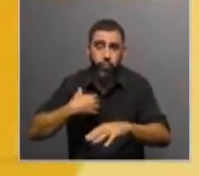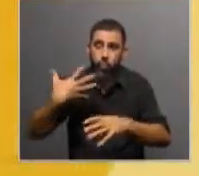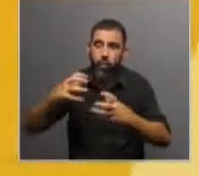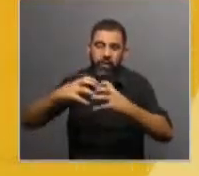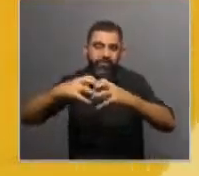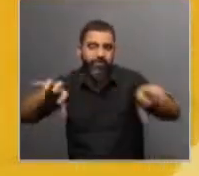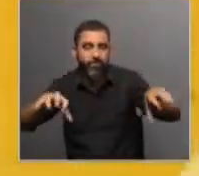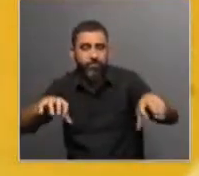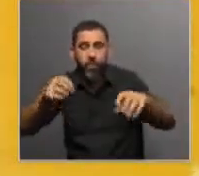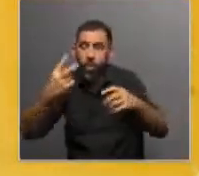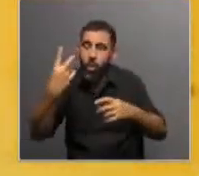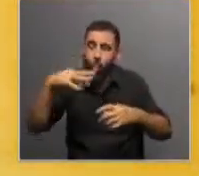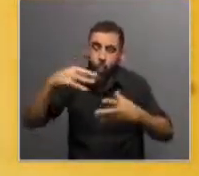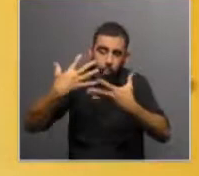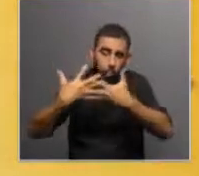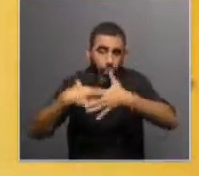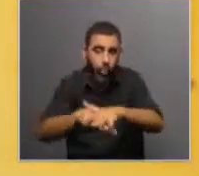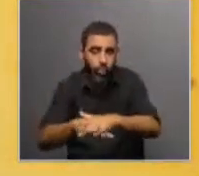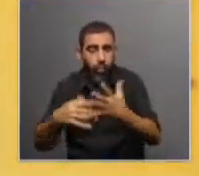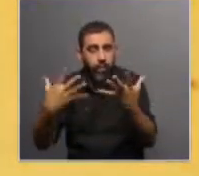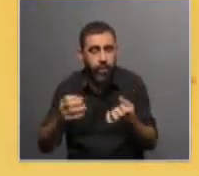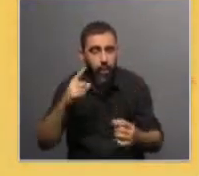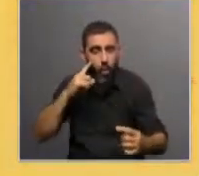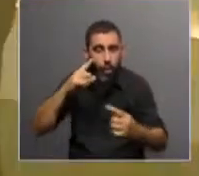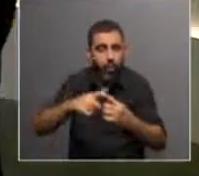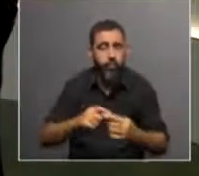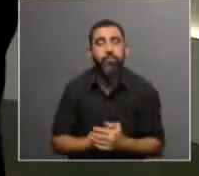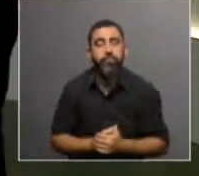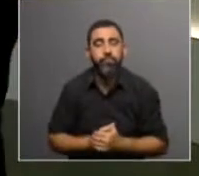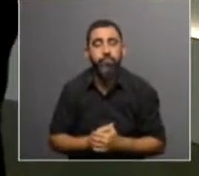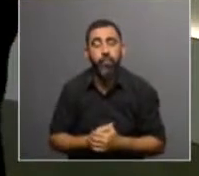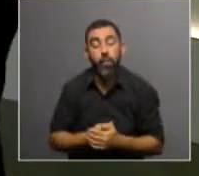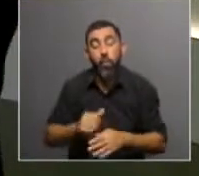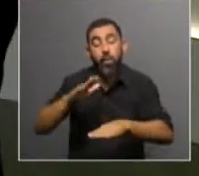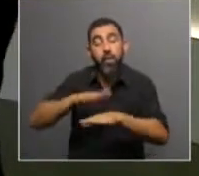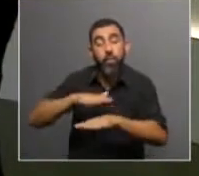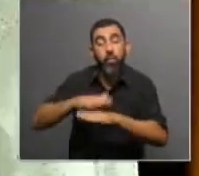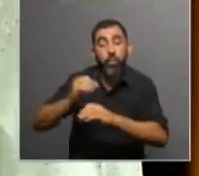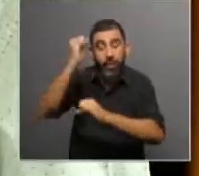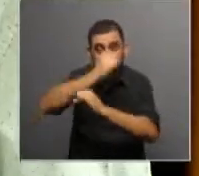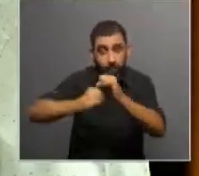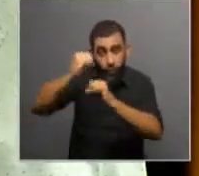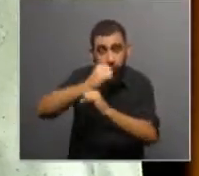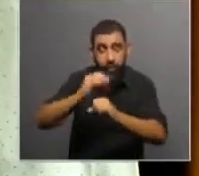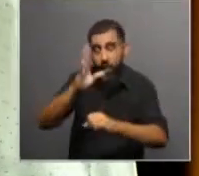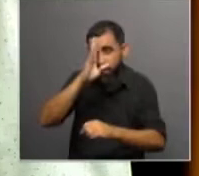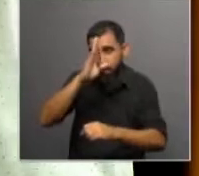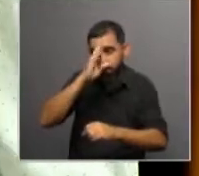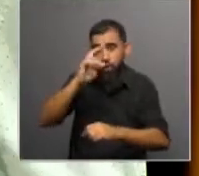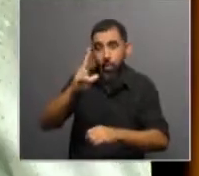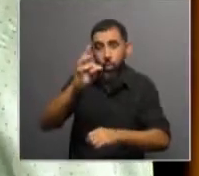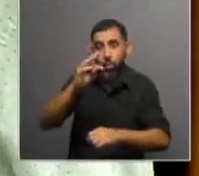disociarnos, sino, claro, que sea uno solo, ¿se entiende? Está bien. Juan Marrero, responsable de tecnologías aplicadas al aprendizaje de